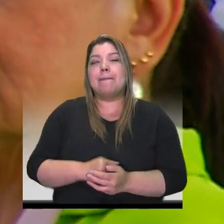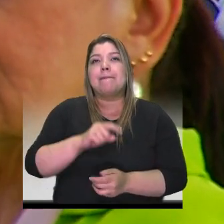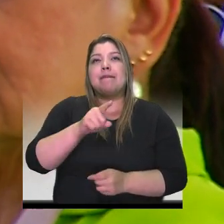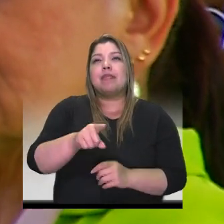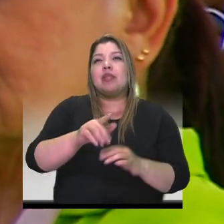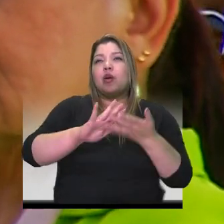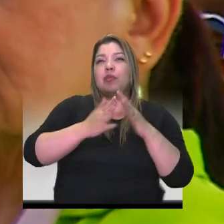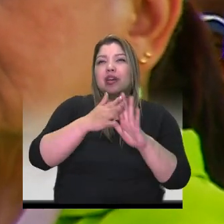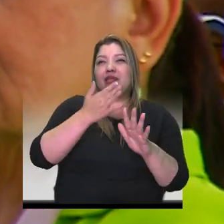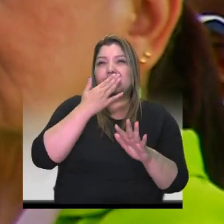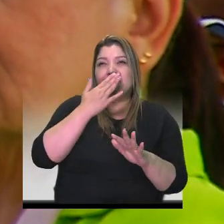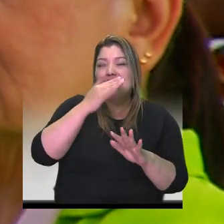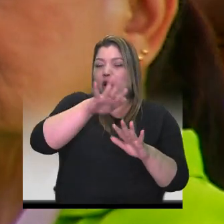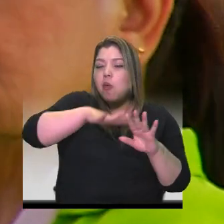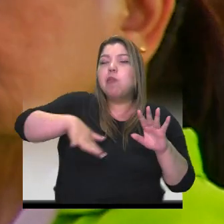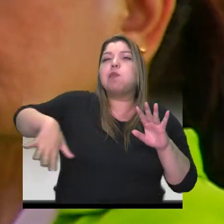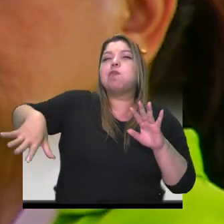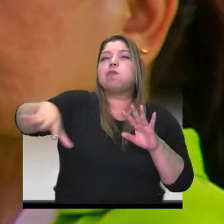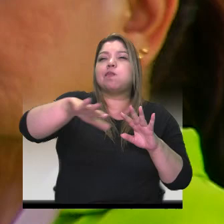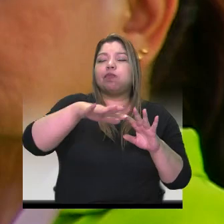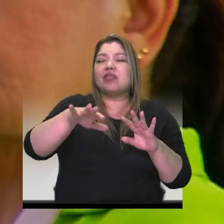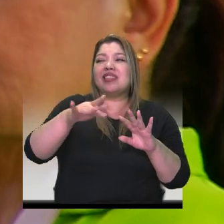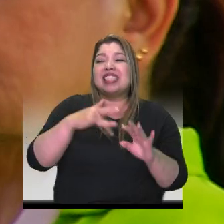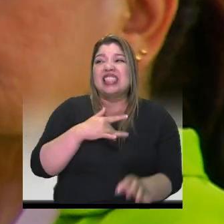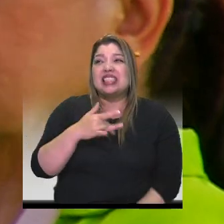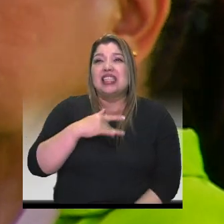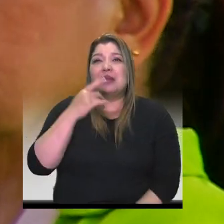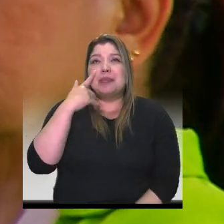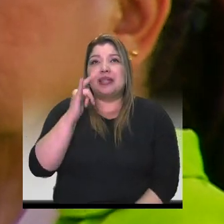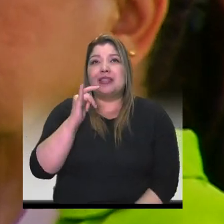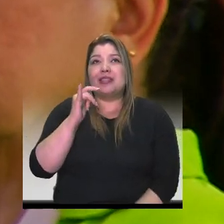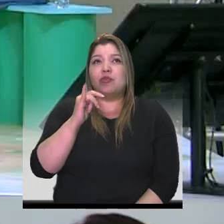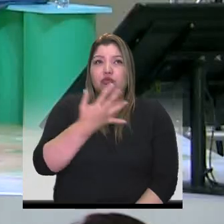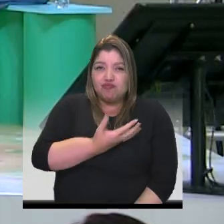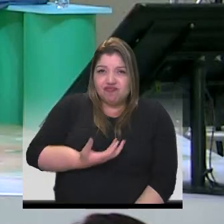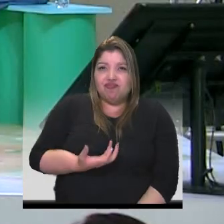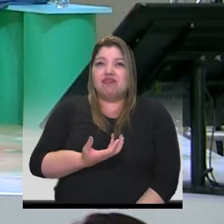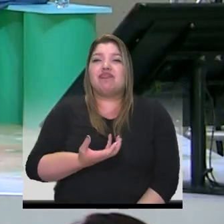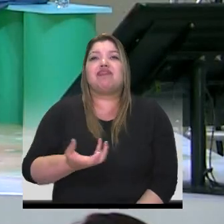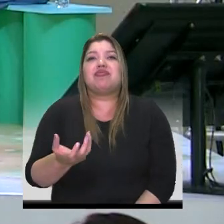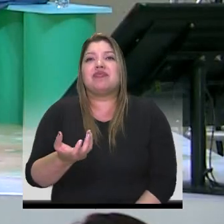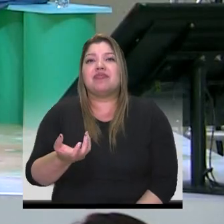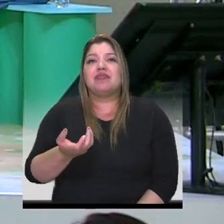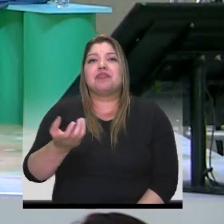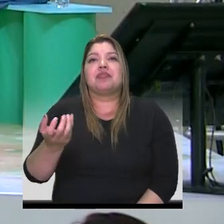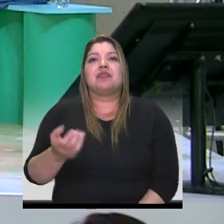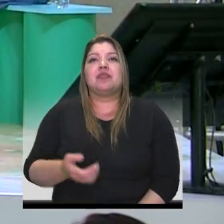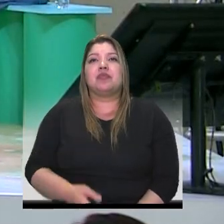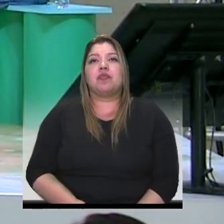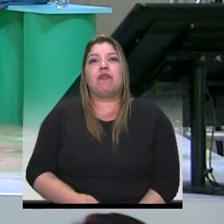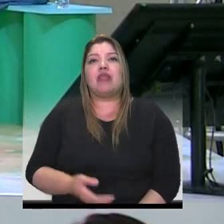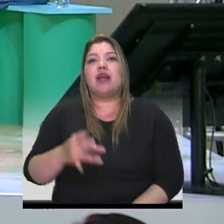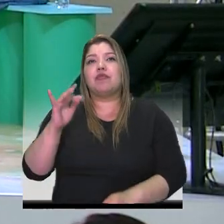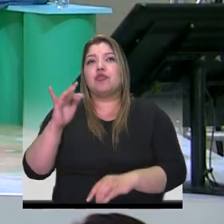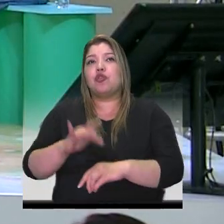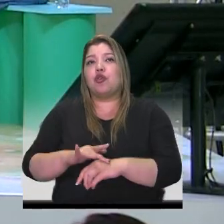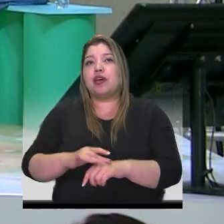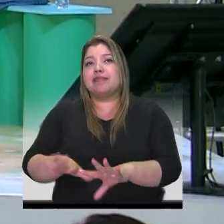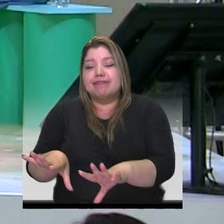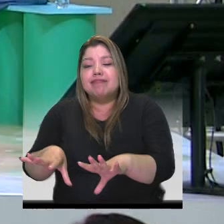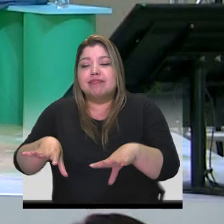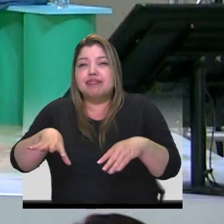que se ha visto obligado a entrar en unas dinámicas muchas veces urbanas, ¿cierto?